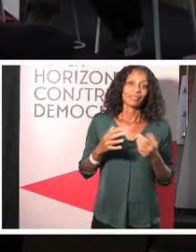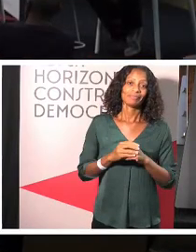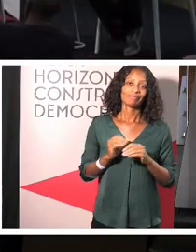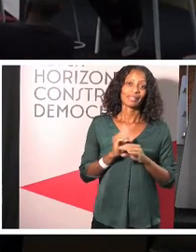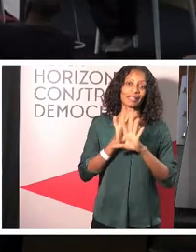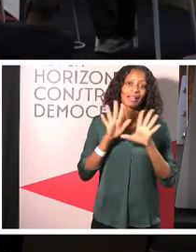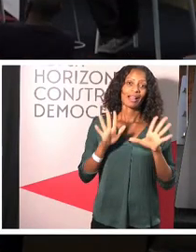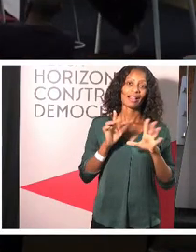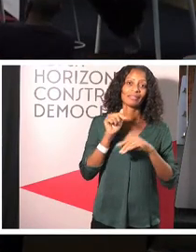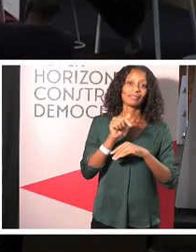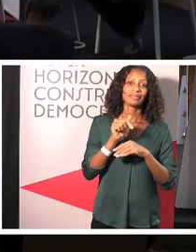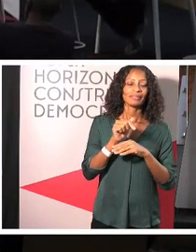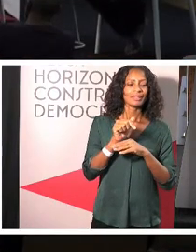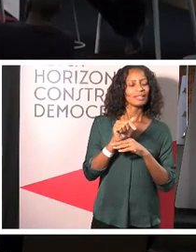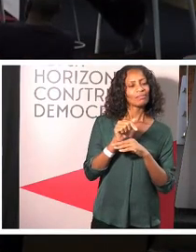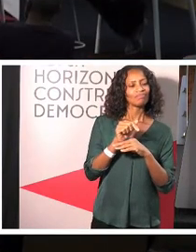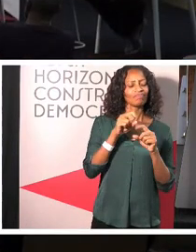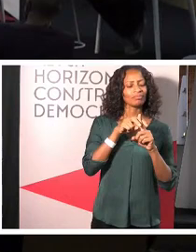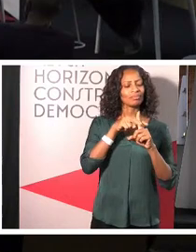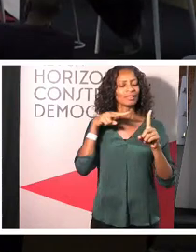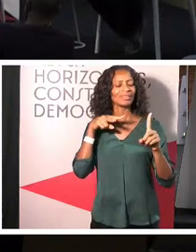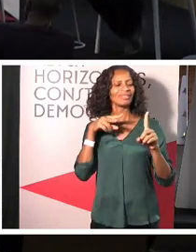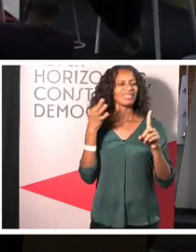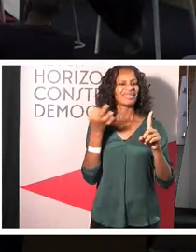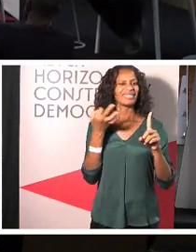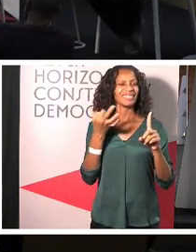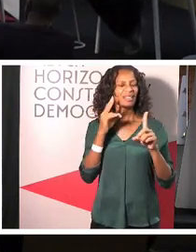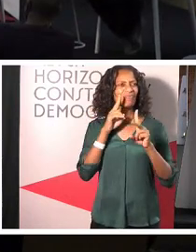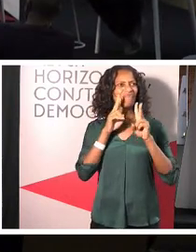claro, esta visión es una visión